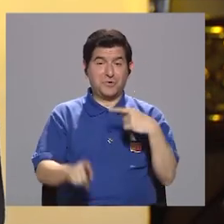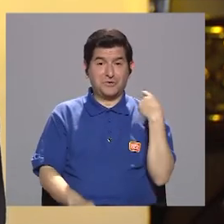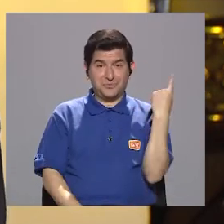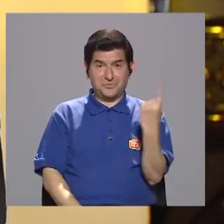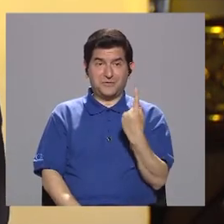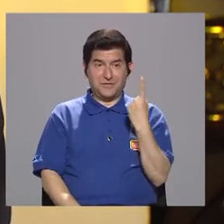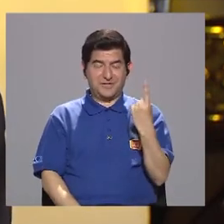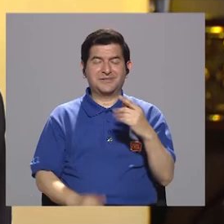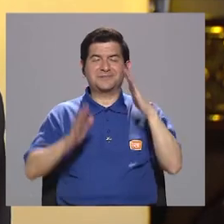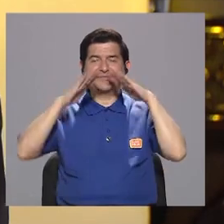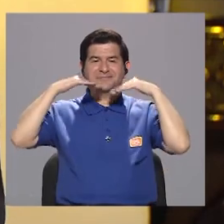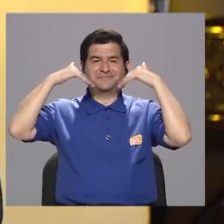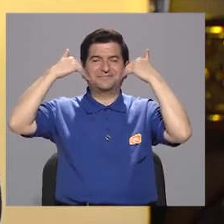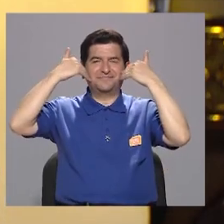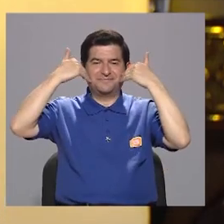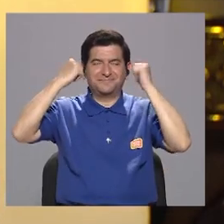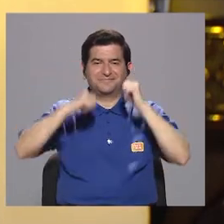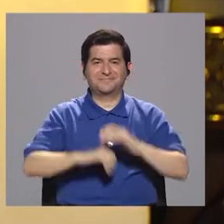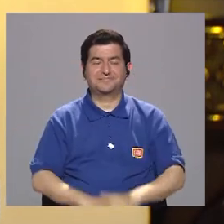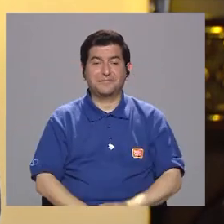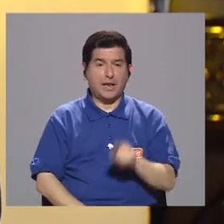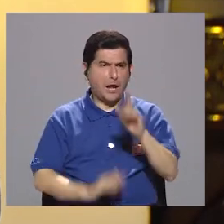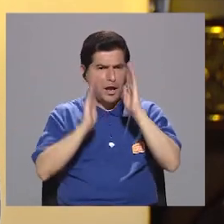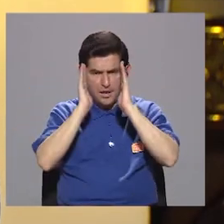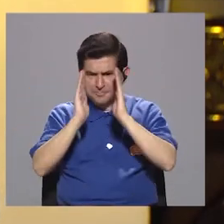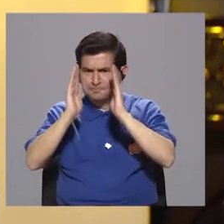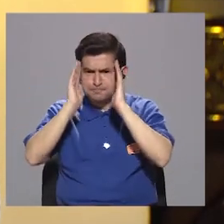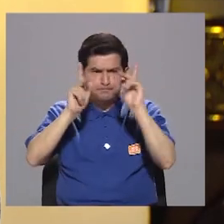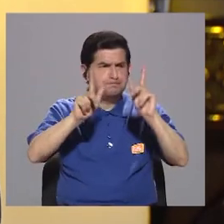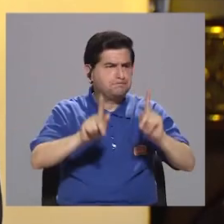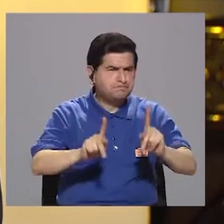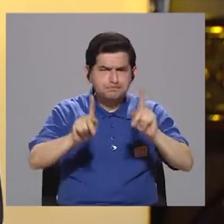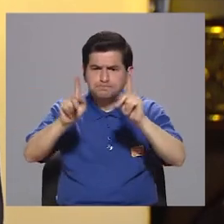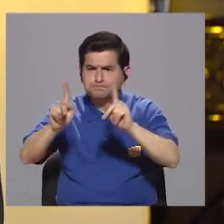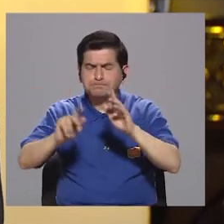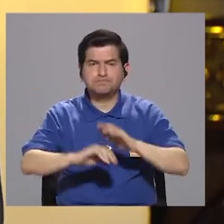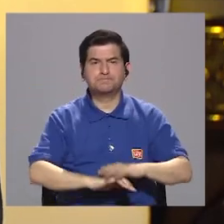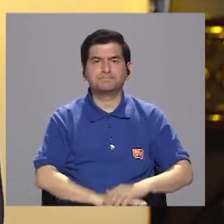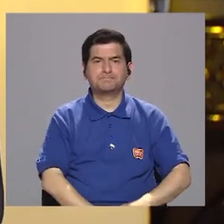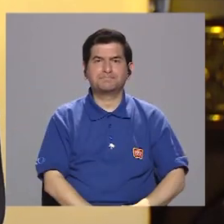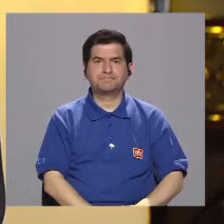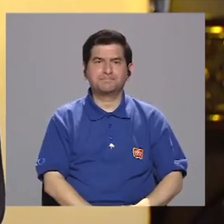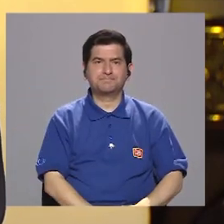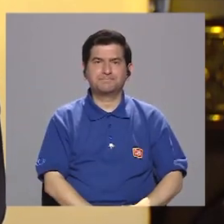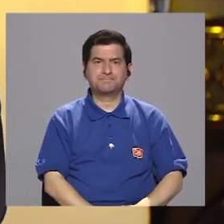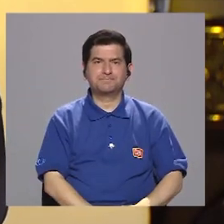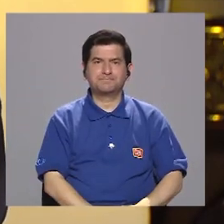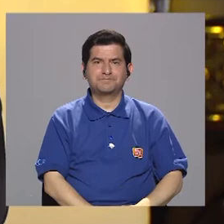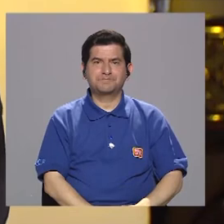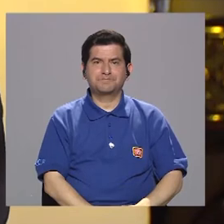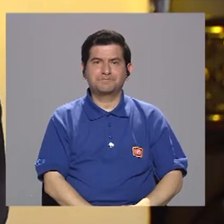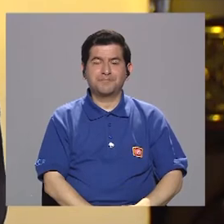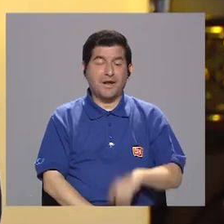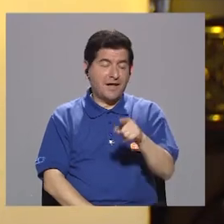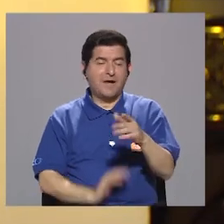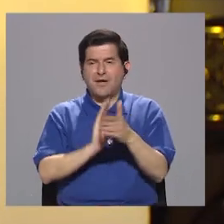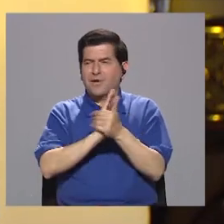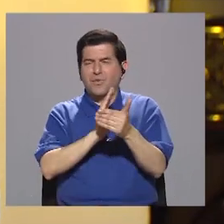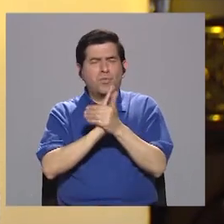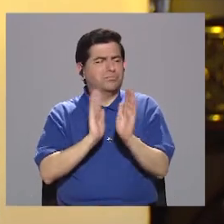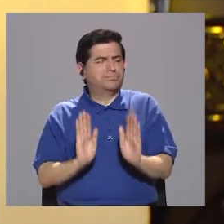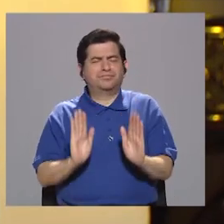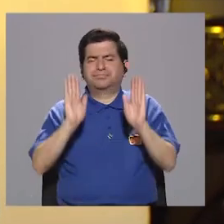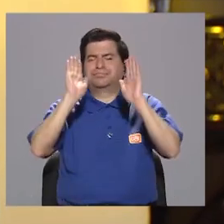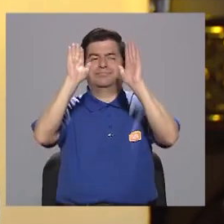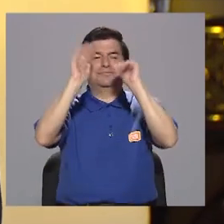siempre sonriente, que atendía a la gente, era, bueno, un don de gente